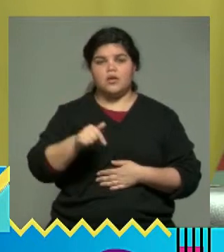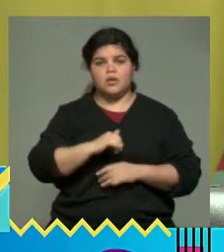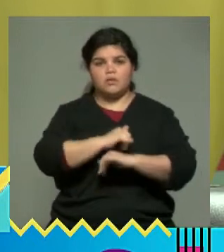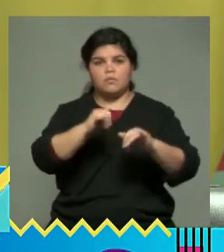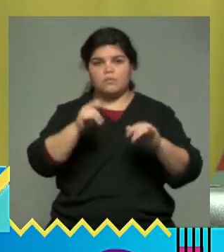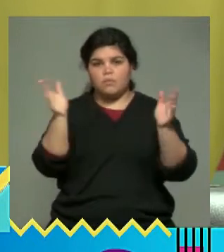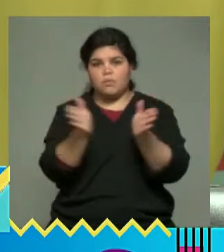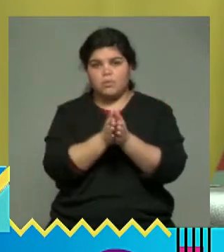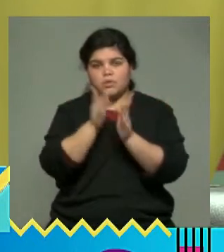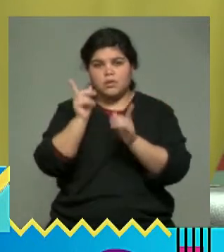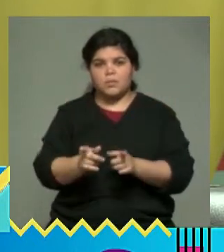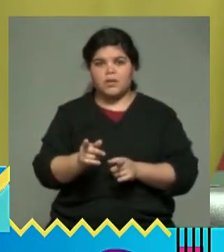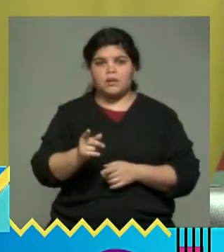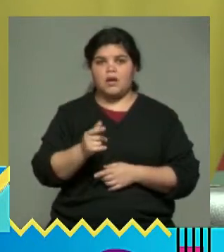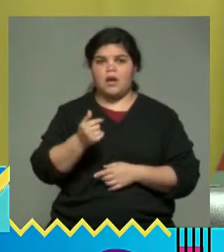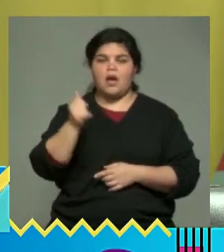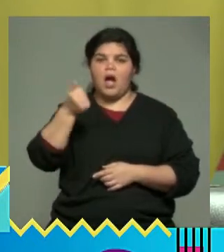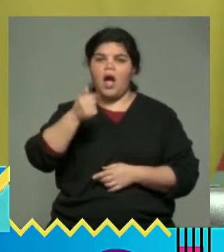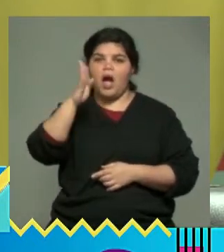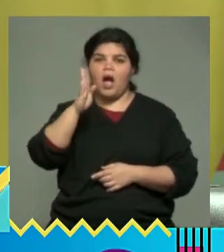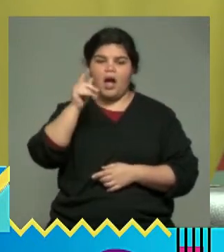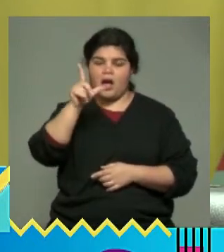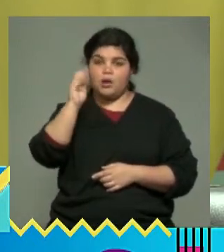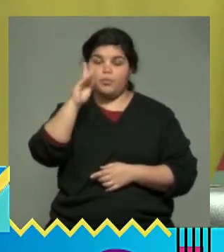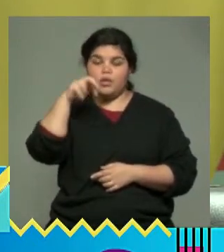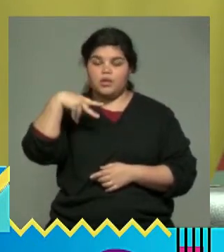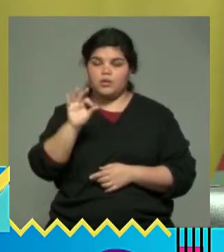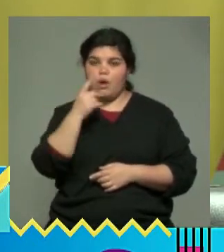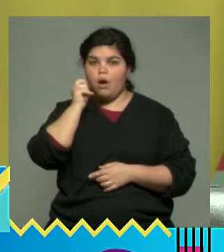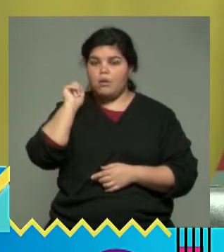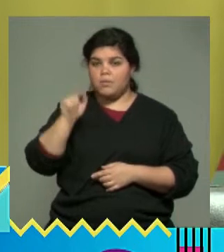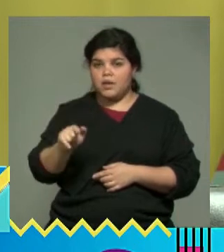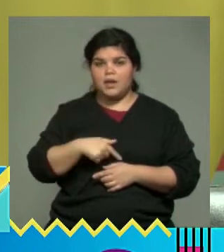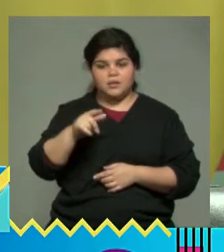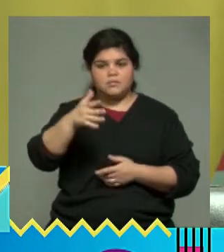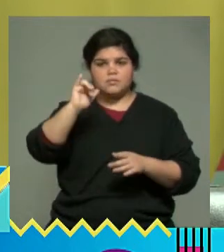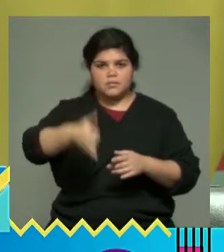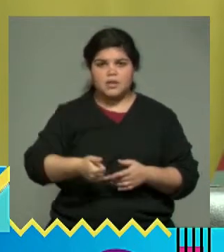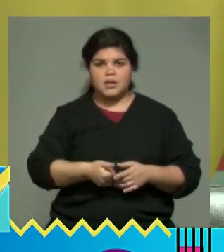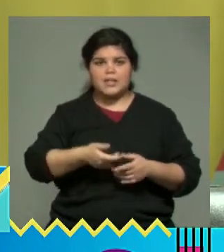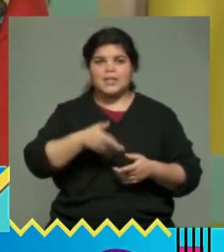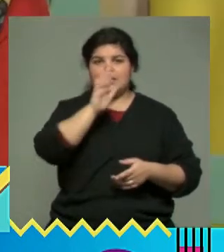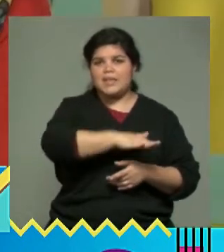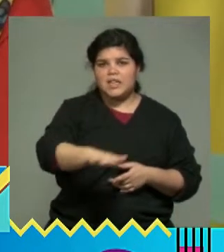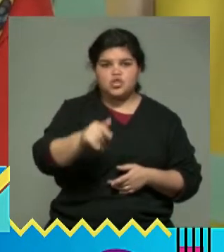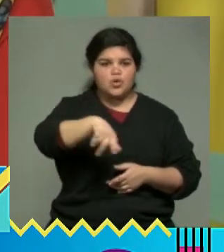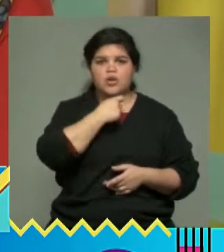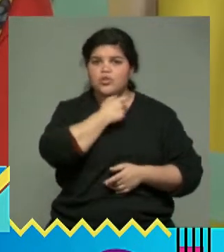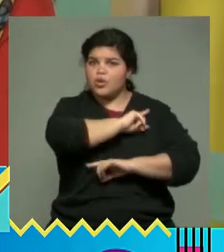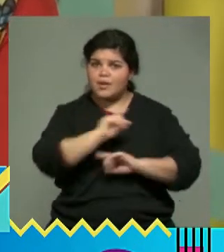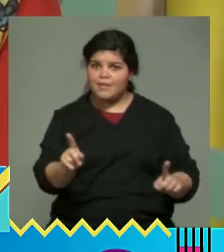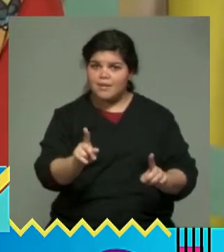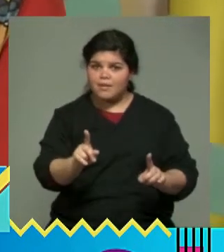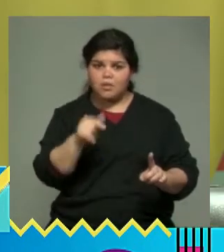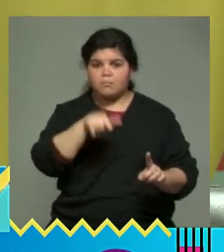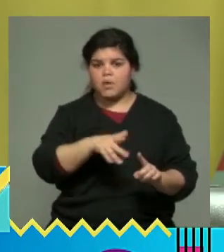es CONIN, la del doctor Albino, quienes se han ofrecido a albergar y alojar a todos esos niños no deseados. Esa